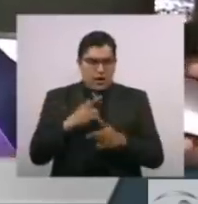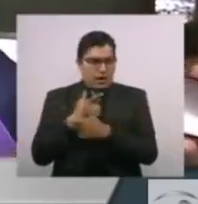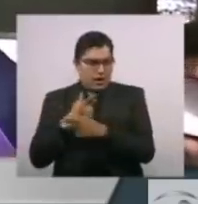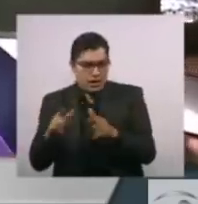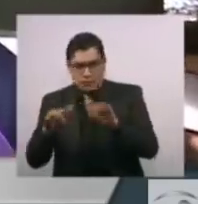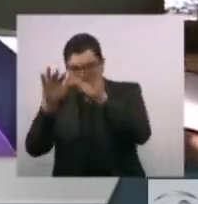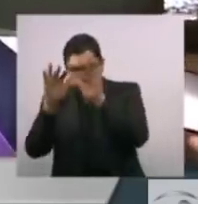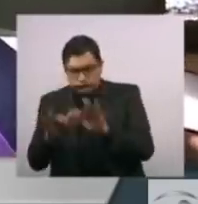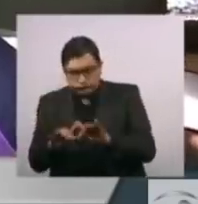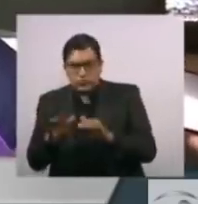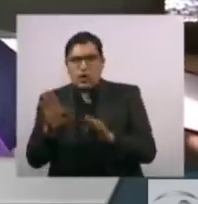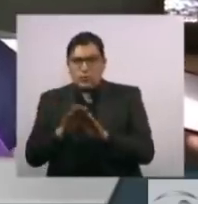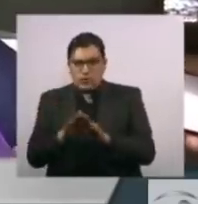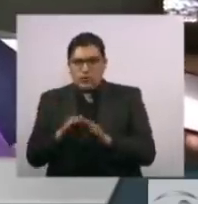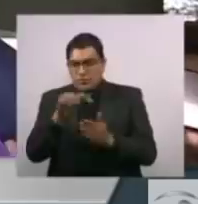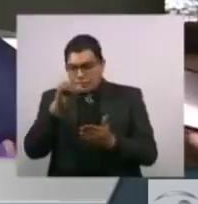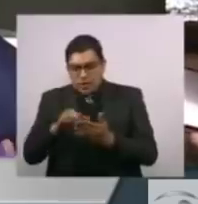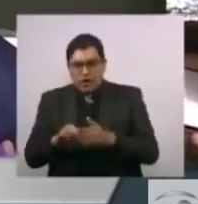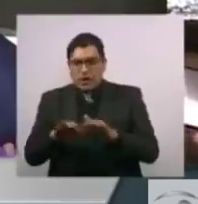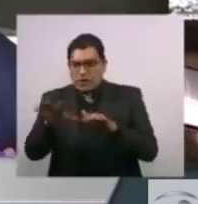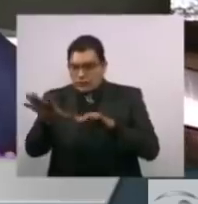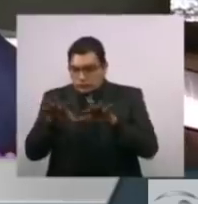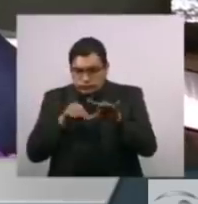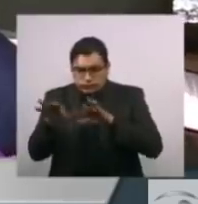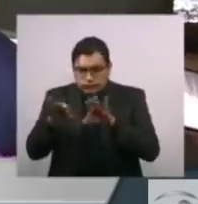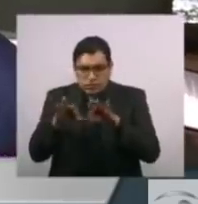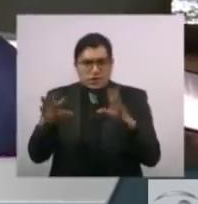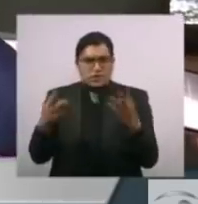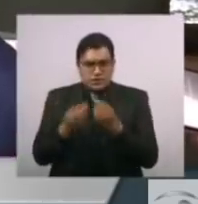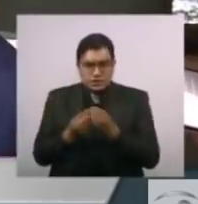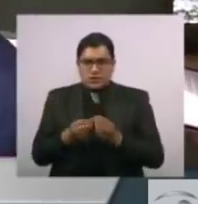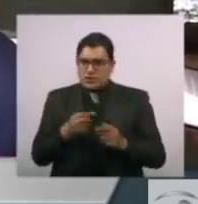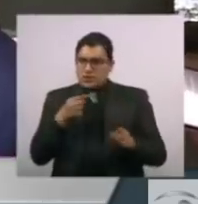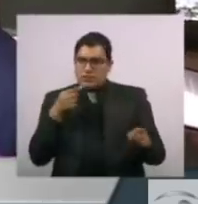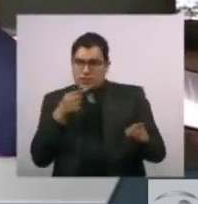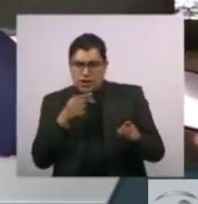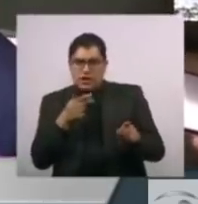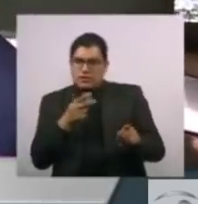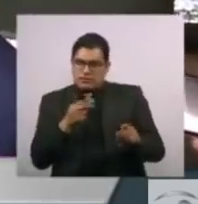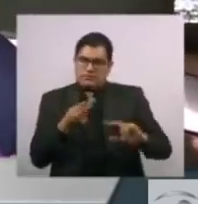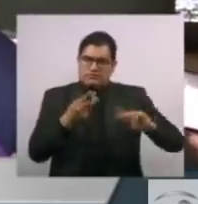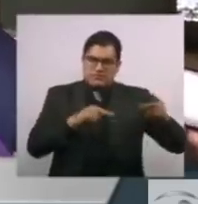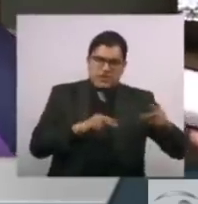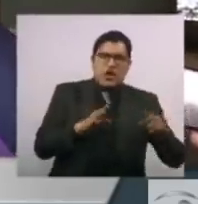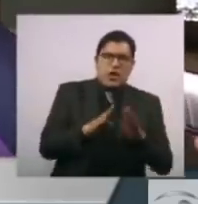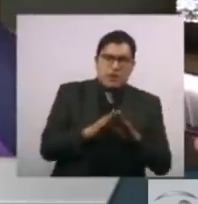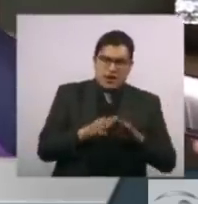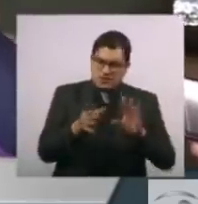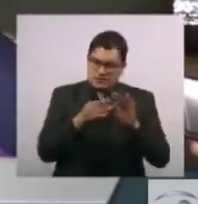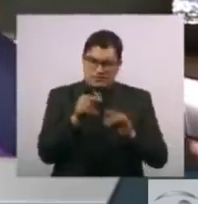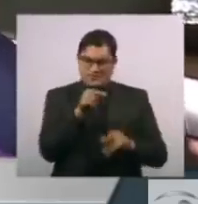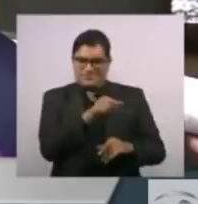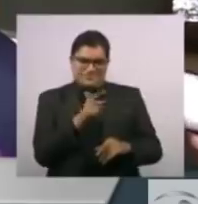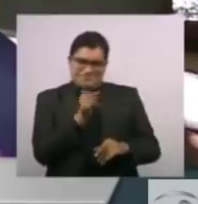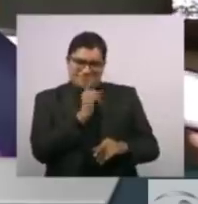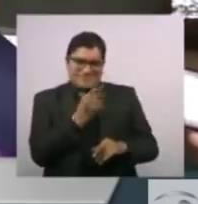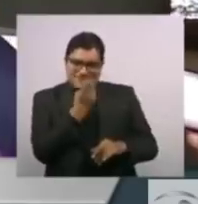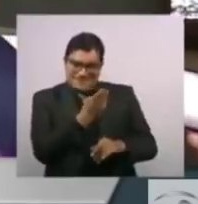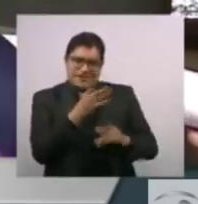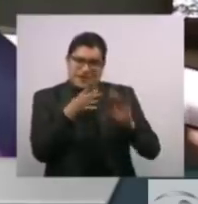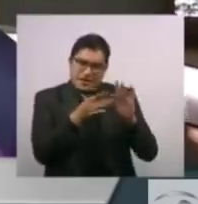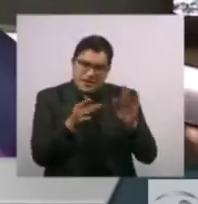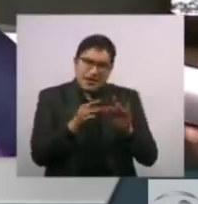hacer el acopio, la presentación, y también para contradecir o para desvirtuar las